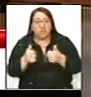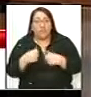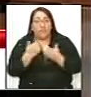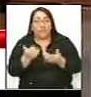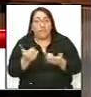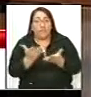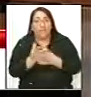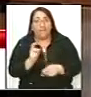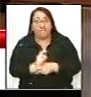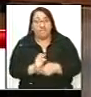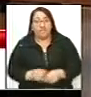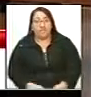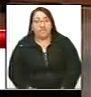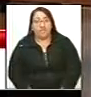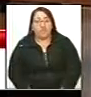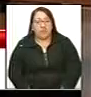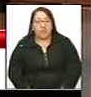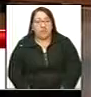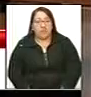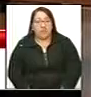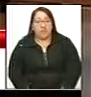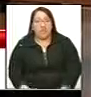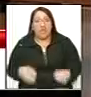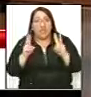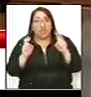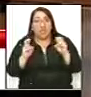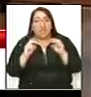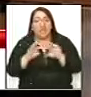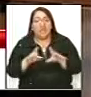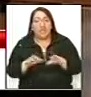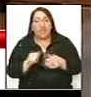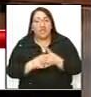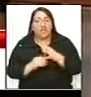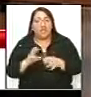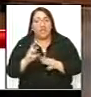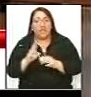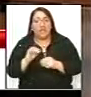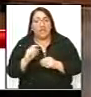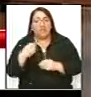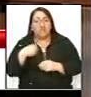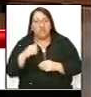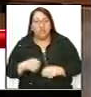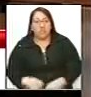una educación al tema digital, para lo que es redes sociales.